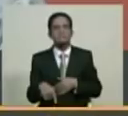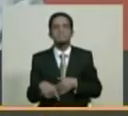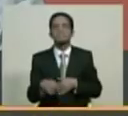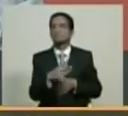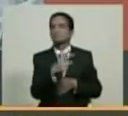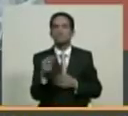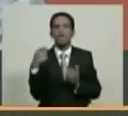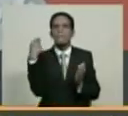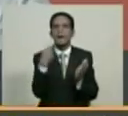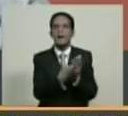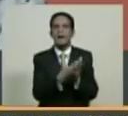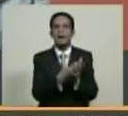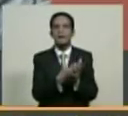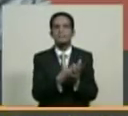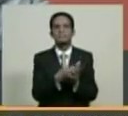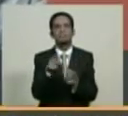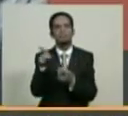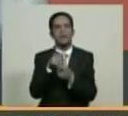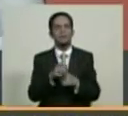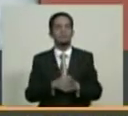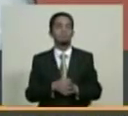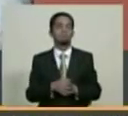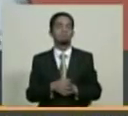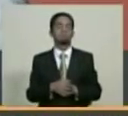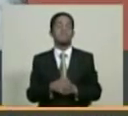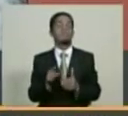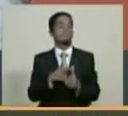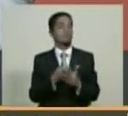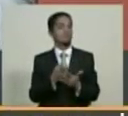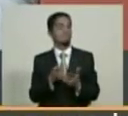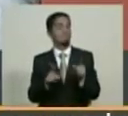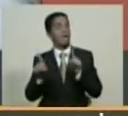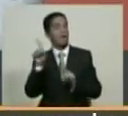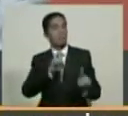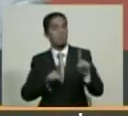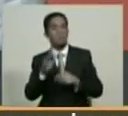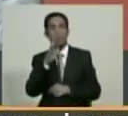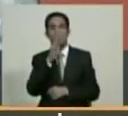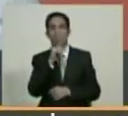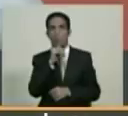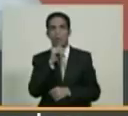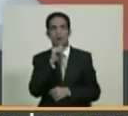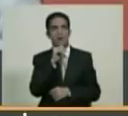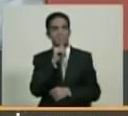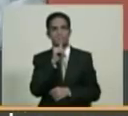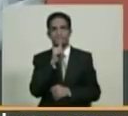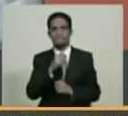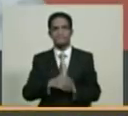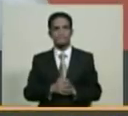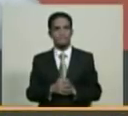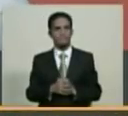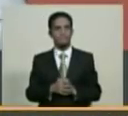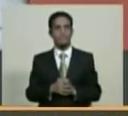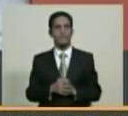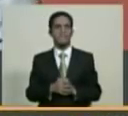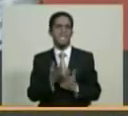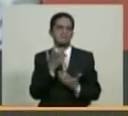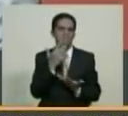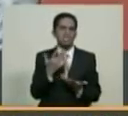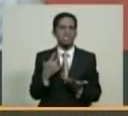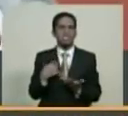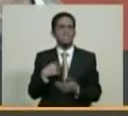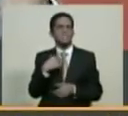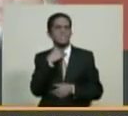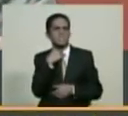los aranceles. Es decir, que no hay excusa. No hay excusa para poner en práctica este plan, no hay excusa para decir que no tenemos materia